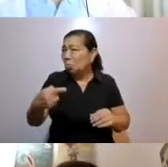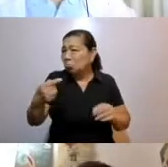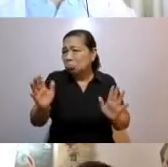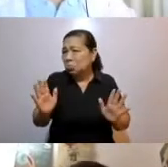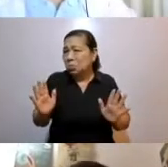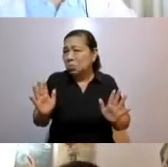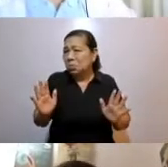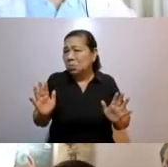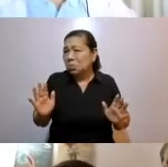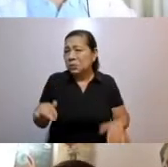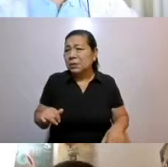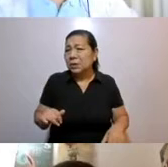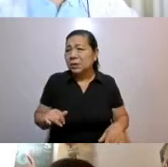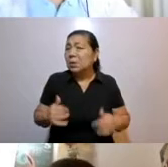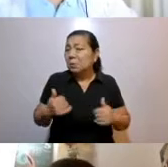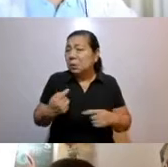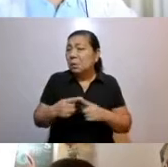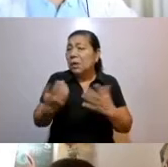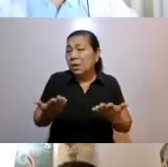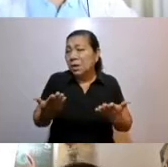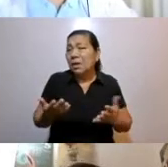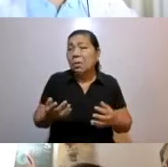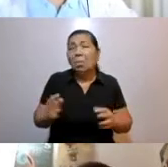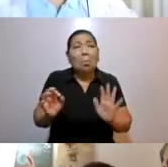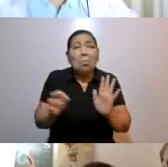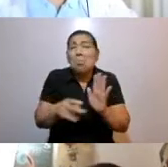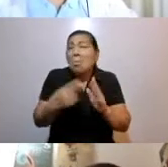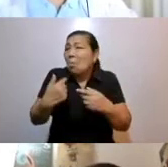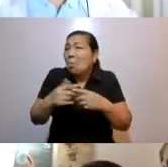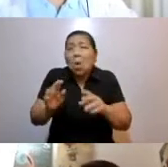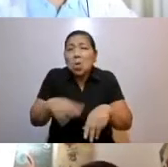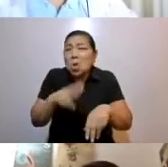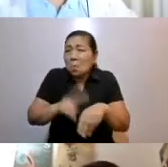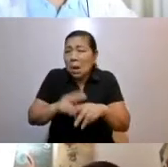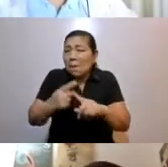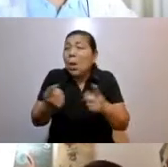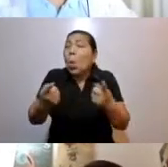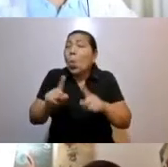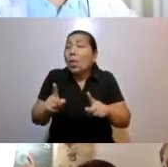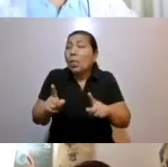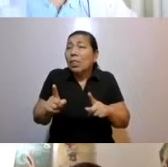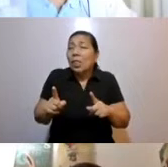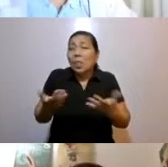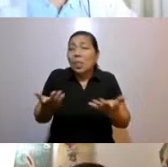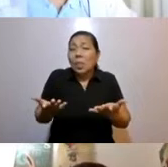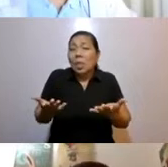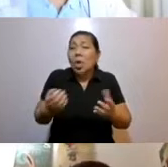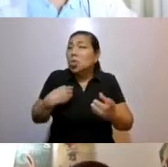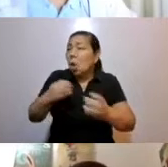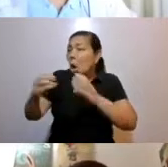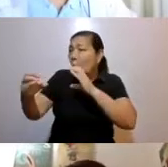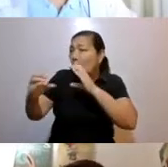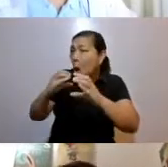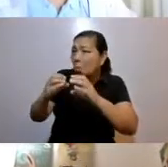son totalmente buenas porque son involuntarias. Entonces, es así como nosotros a través de una conversación y de